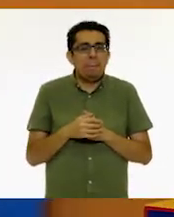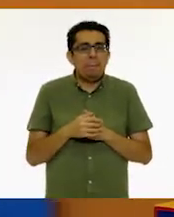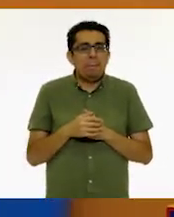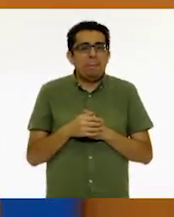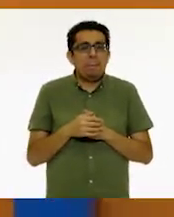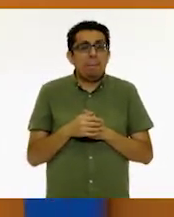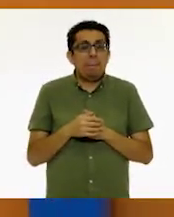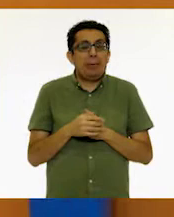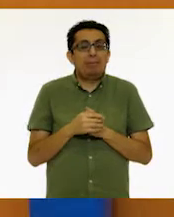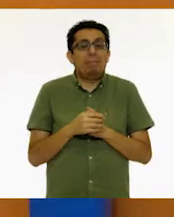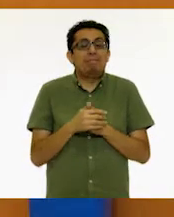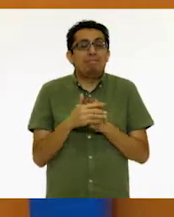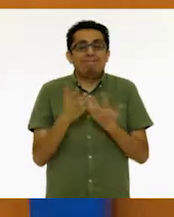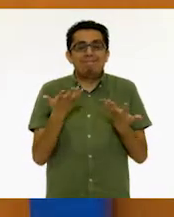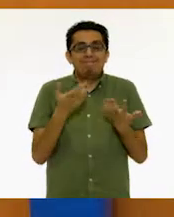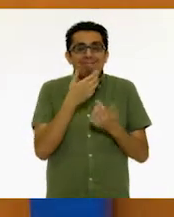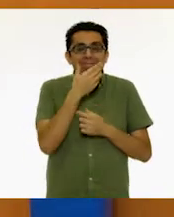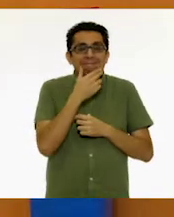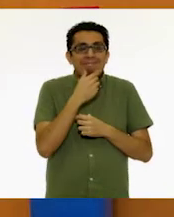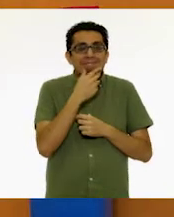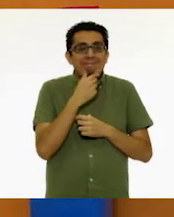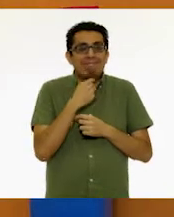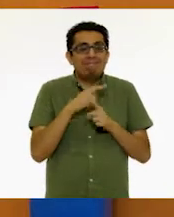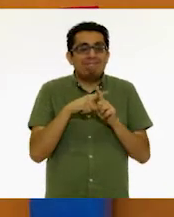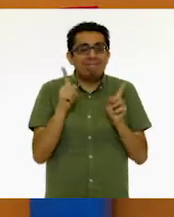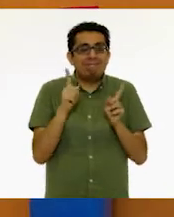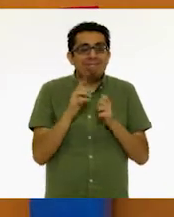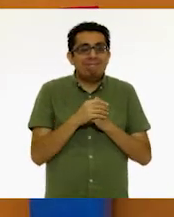¿Qué tal? Este podrá ser diferente.